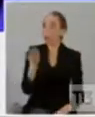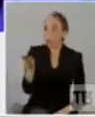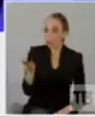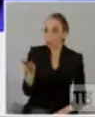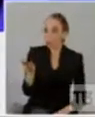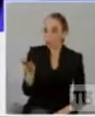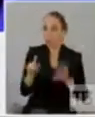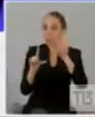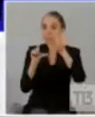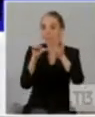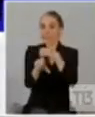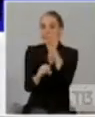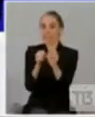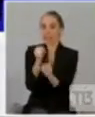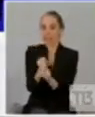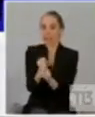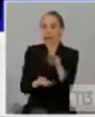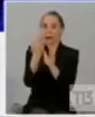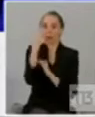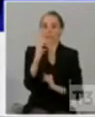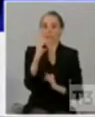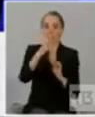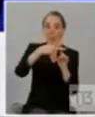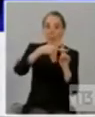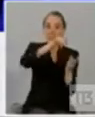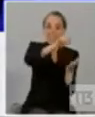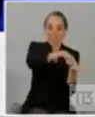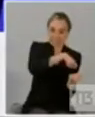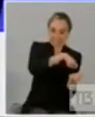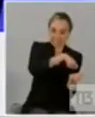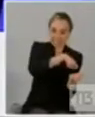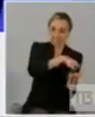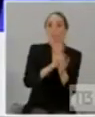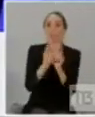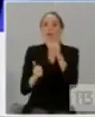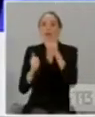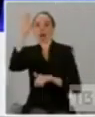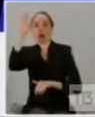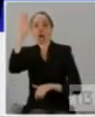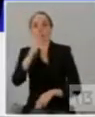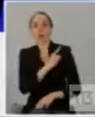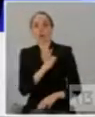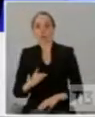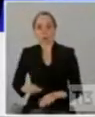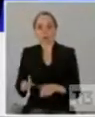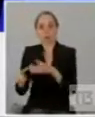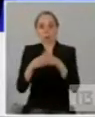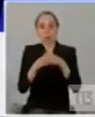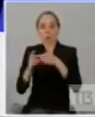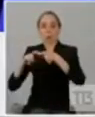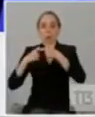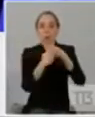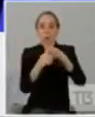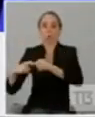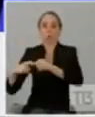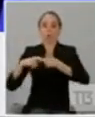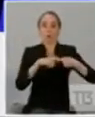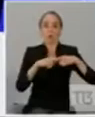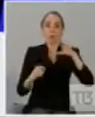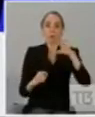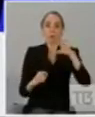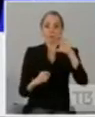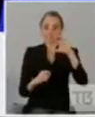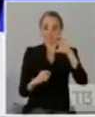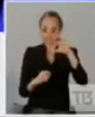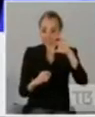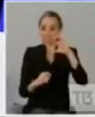en 7 años de ser demócrata cristiano, de ser candidato a diputado en una coalición que iba unida con el Partido Comunista,